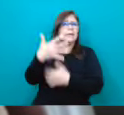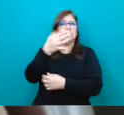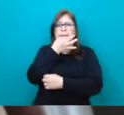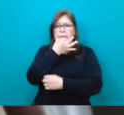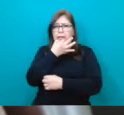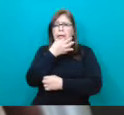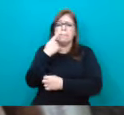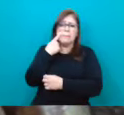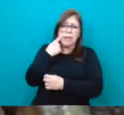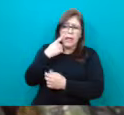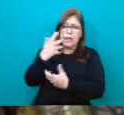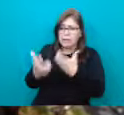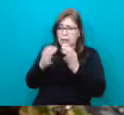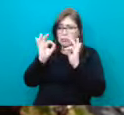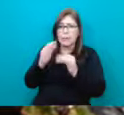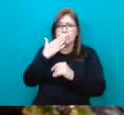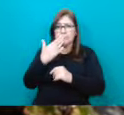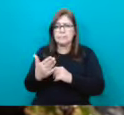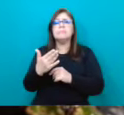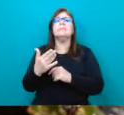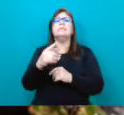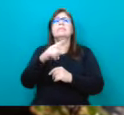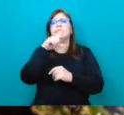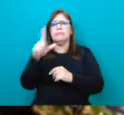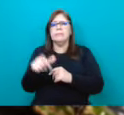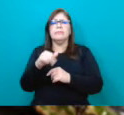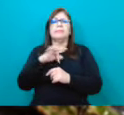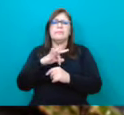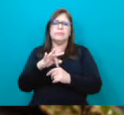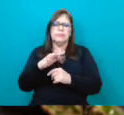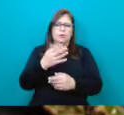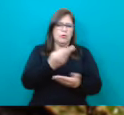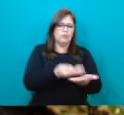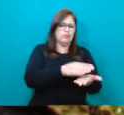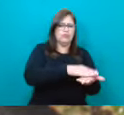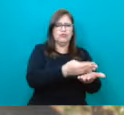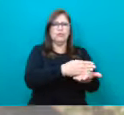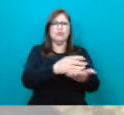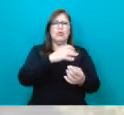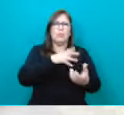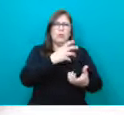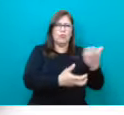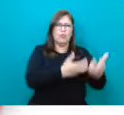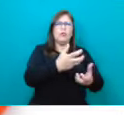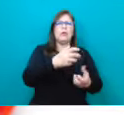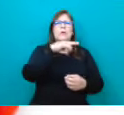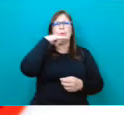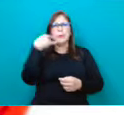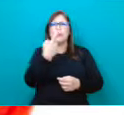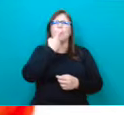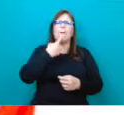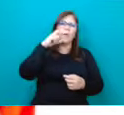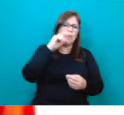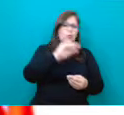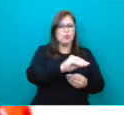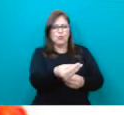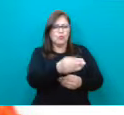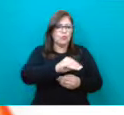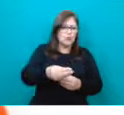hirviendo durante unos 15 minutos hasta que estén bien cocidas. Mientras asamos los chiles y los jitomates volteándolos